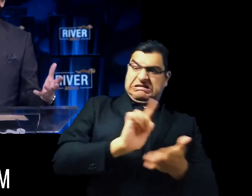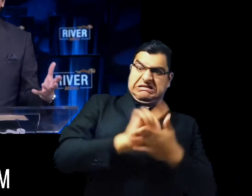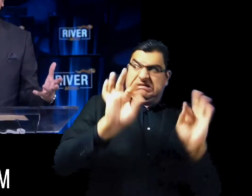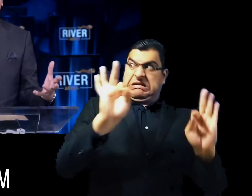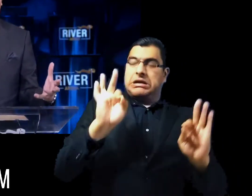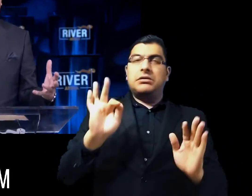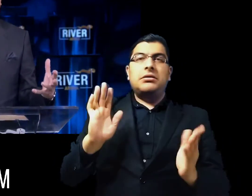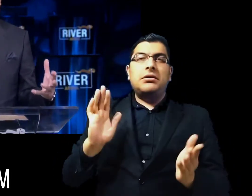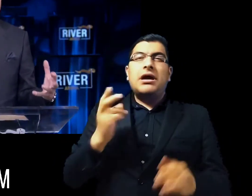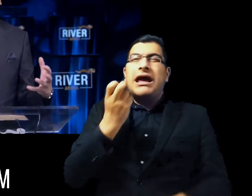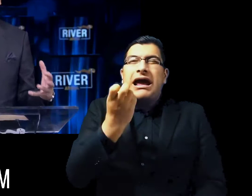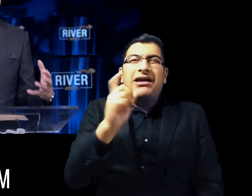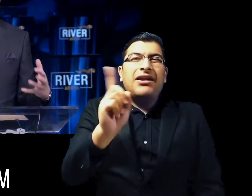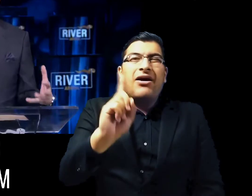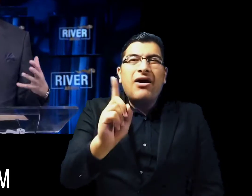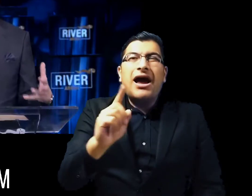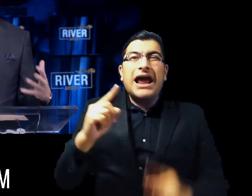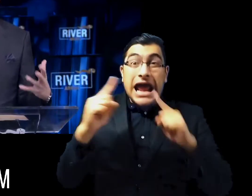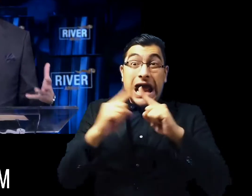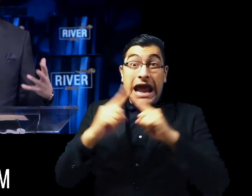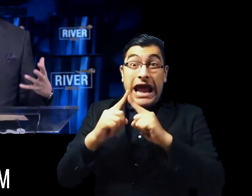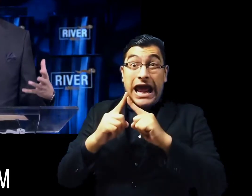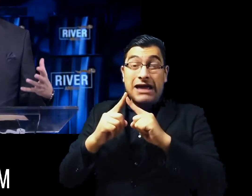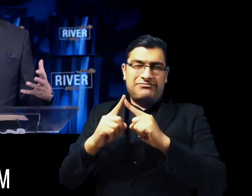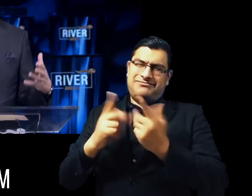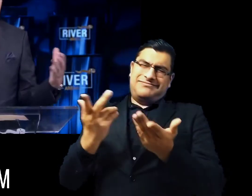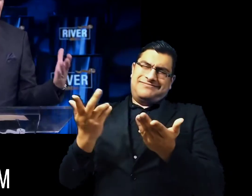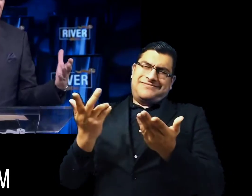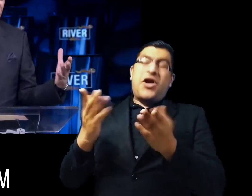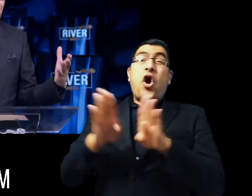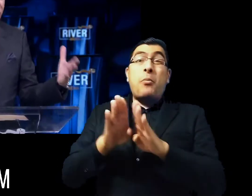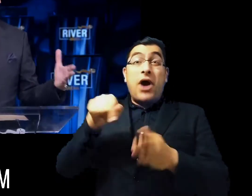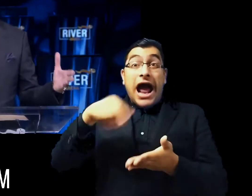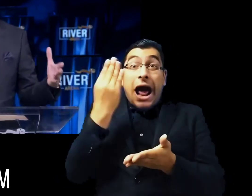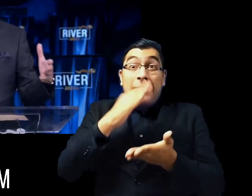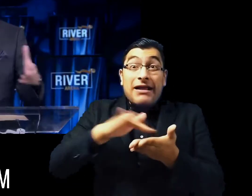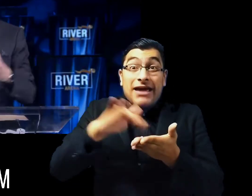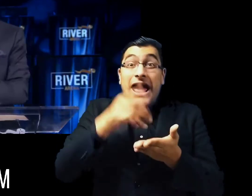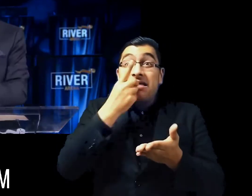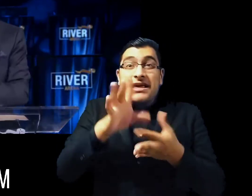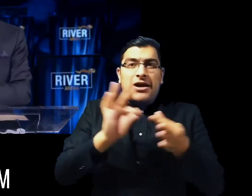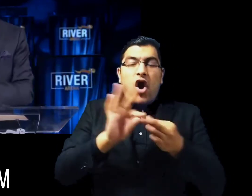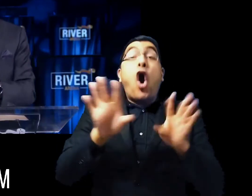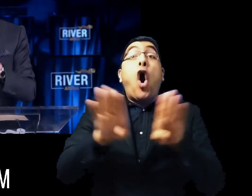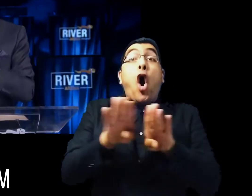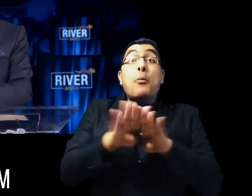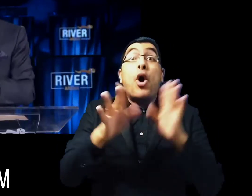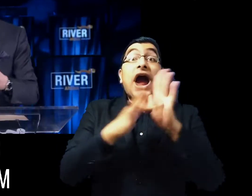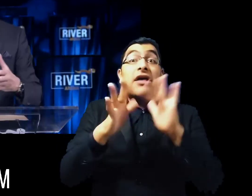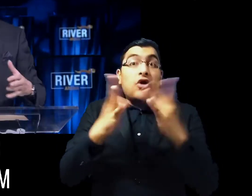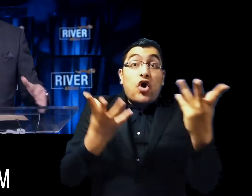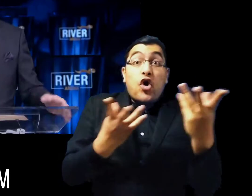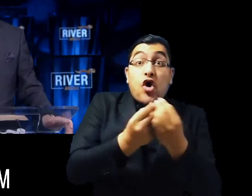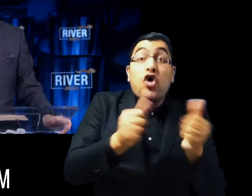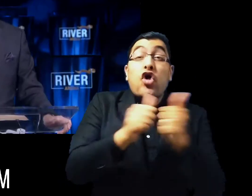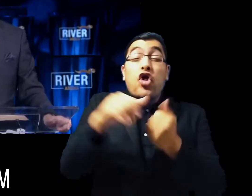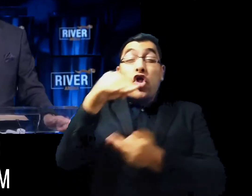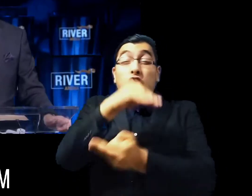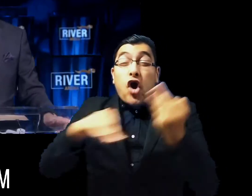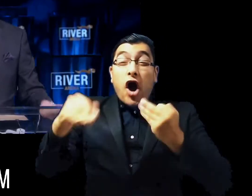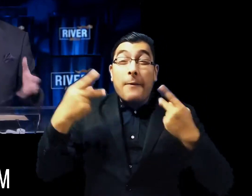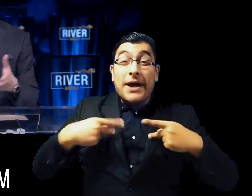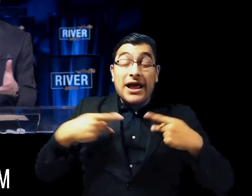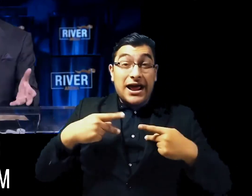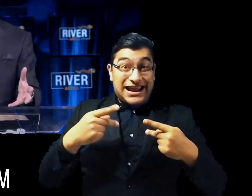la Biblia narra en más de una ocasión que el Señor justamente se codeaba, hablaba con todo ese tipo de